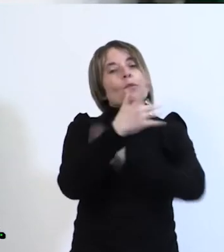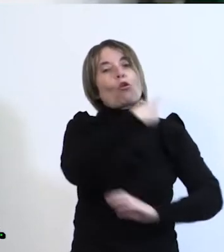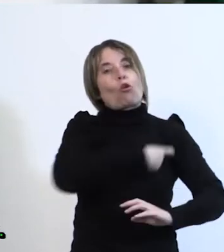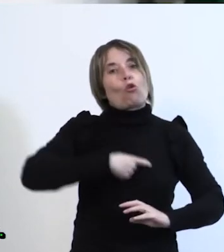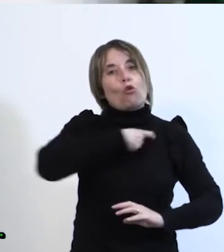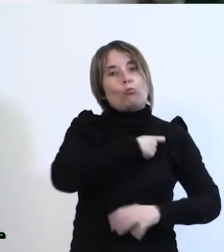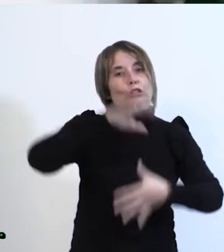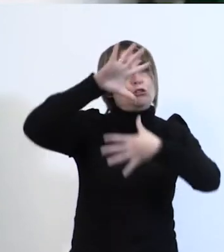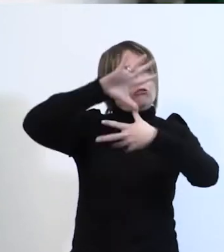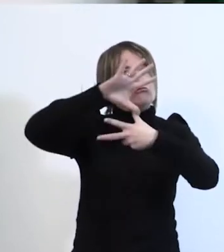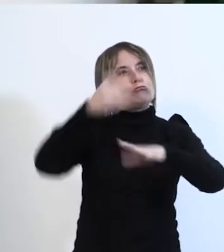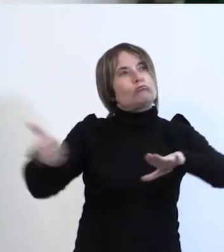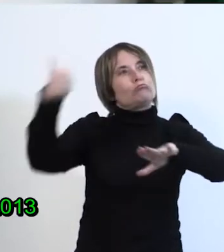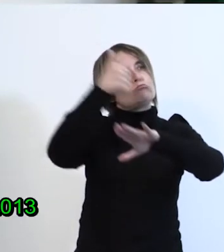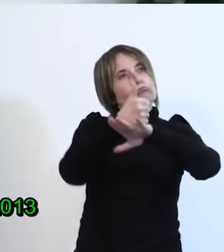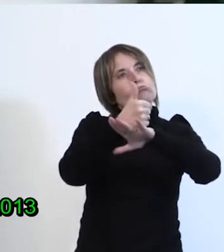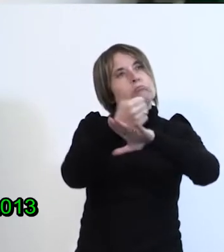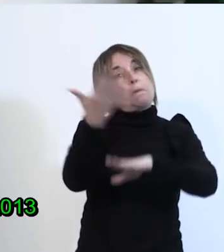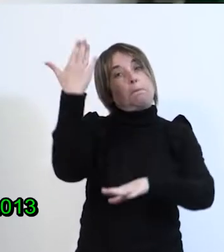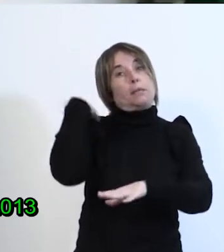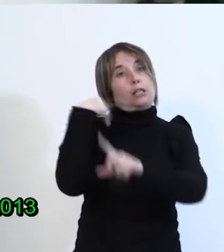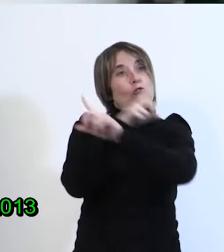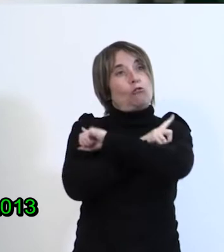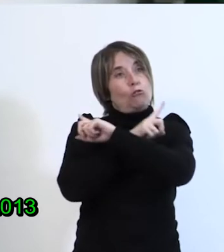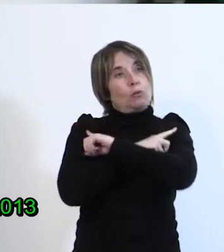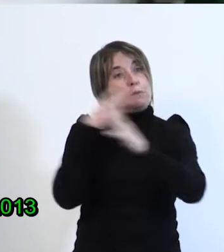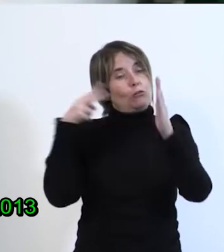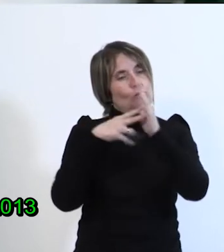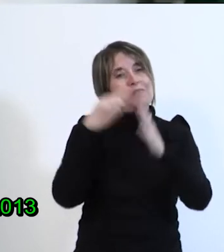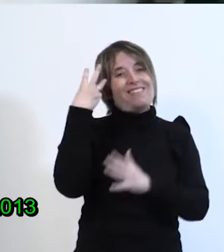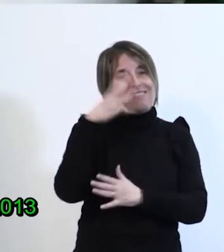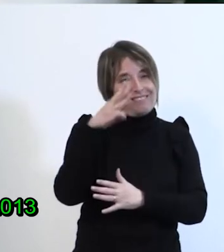Comisión Interamericana. Lo presentamos en noviembre del